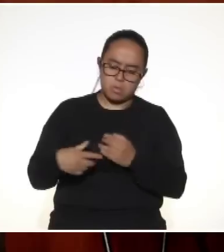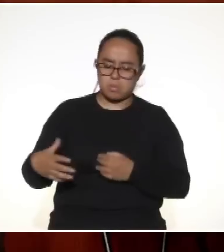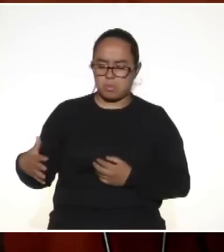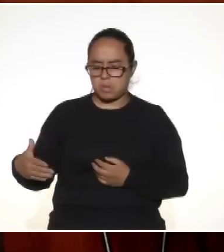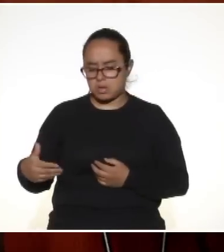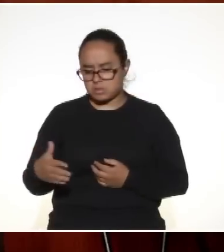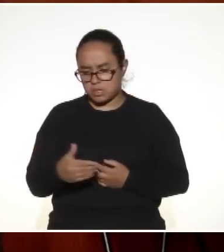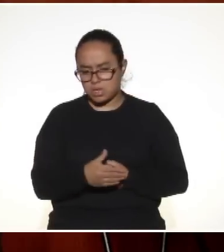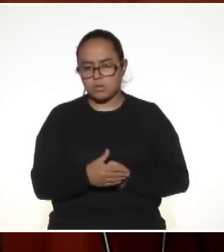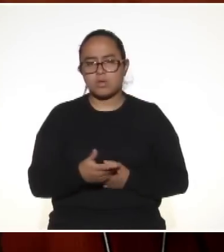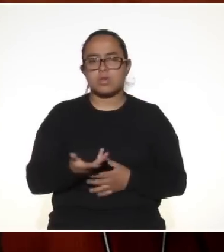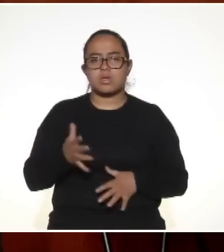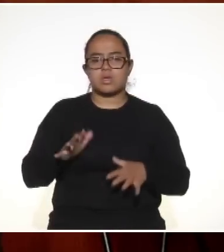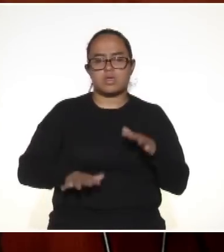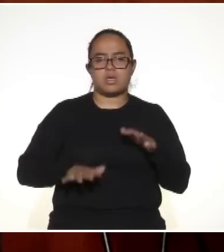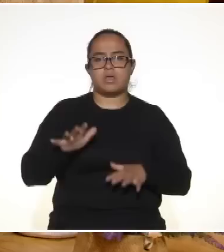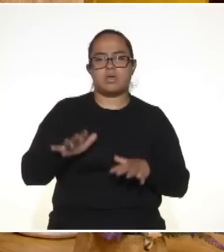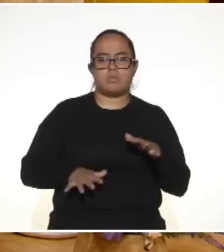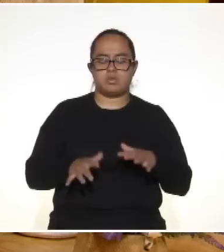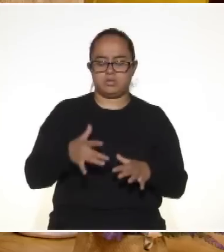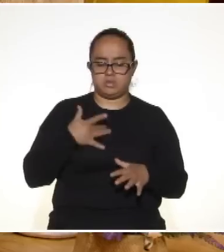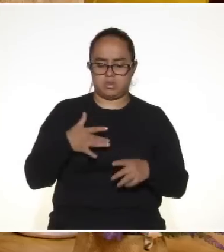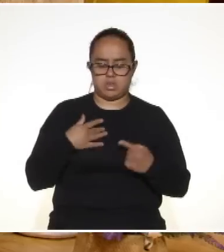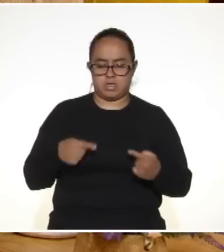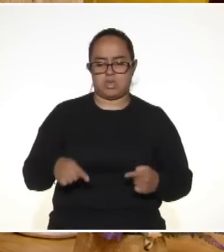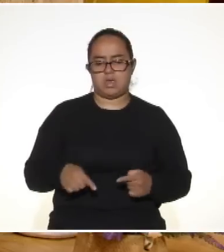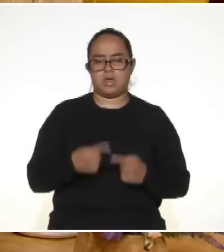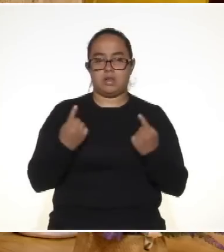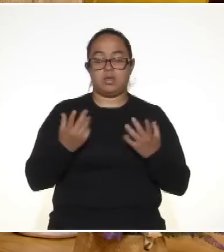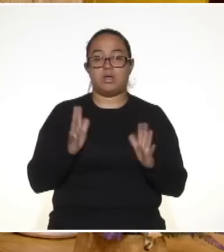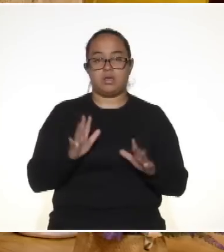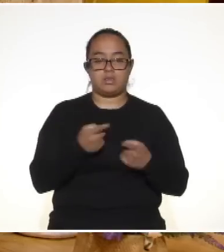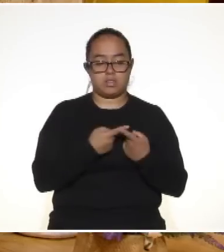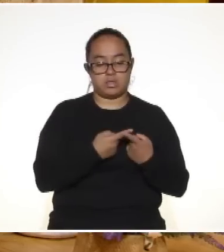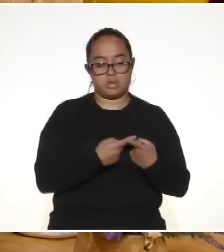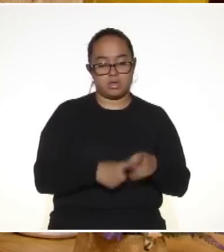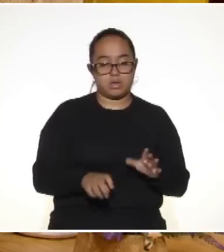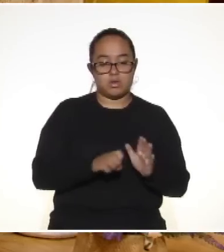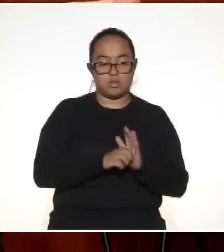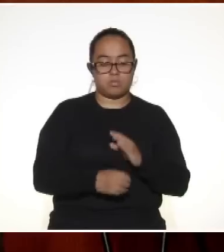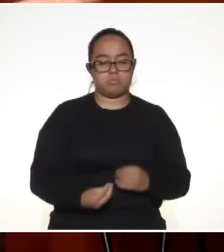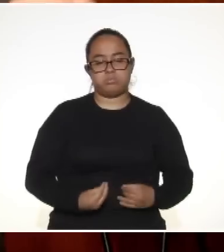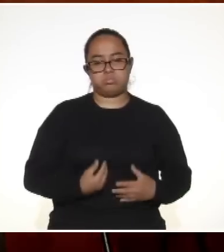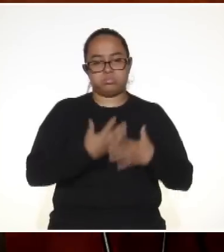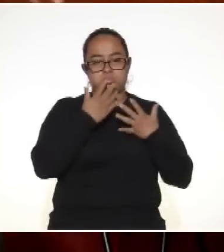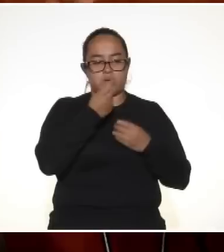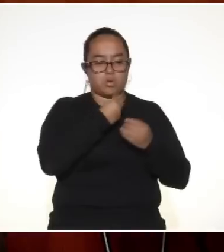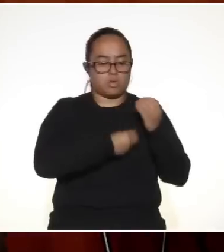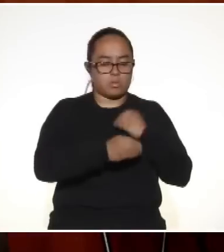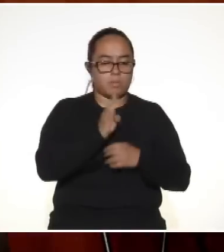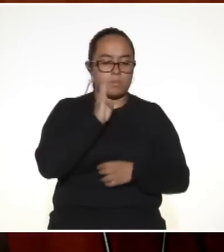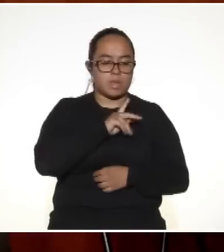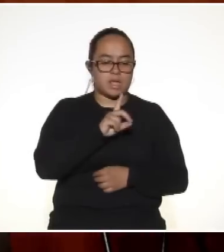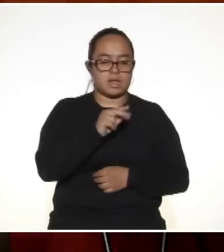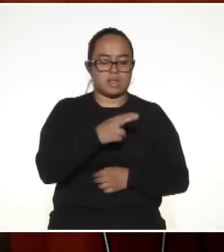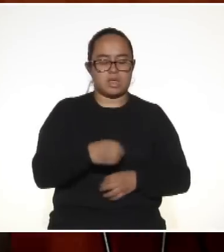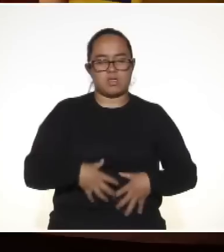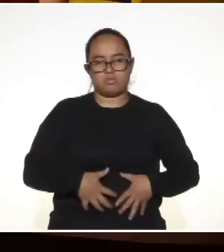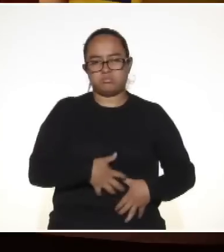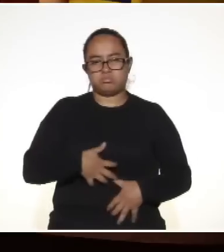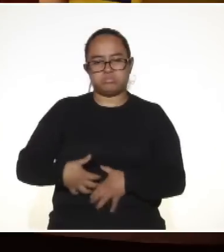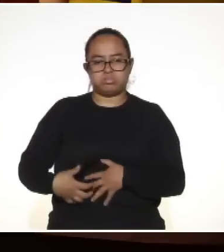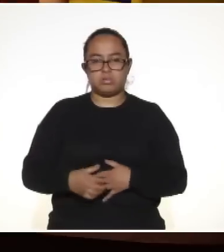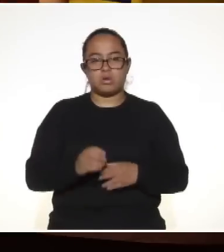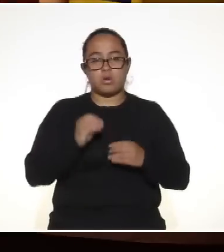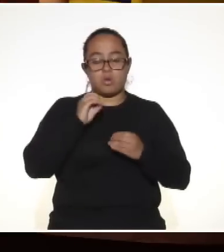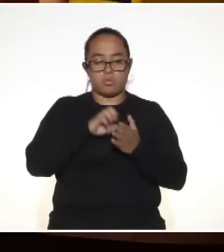y genera una respuesta alérgica. Es diferente eso a la intoxicación alimentaria. ¿Sí? Es una gastroenteritis, Sí, no la te enronchas gastroenteritis,